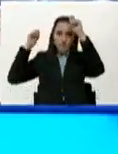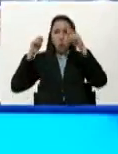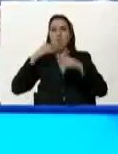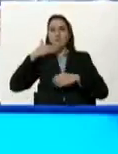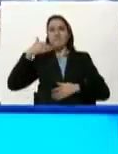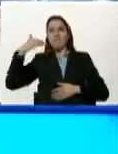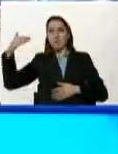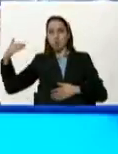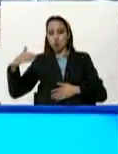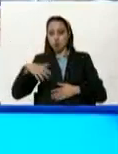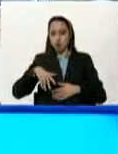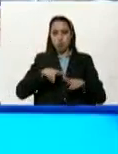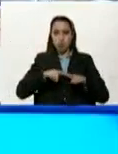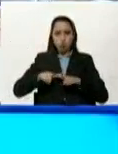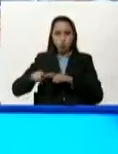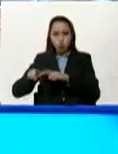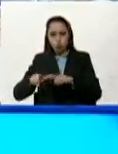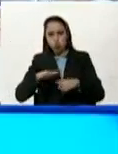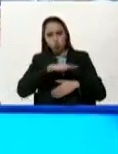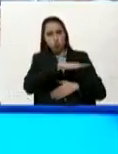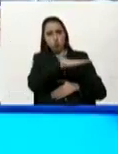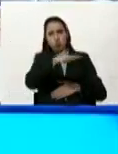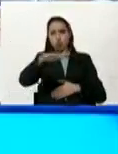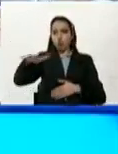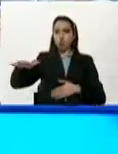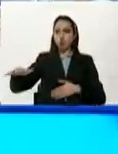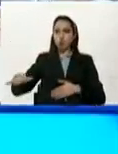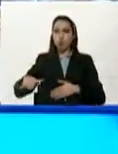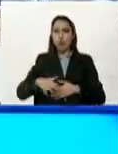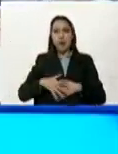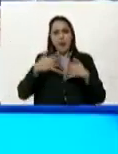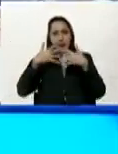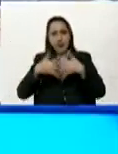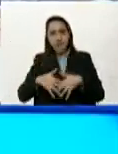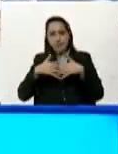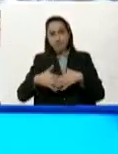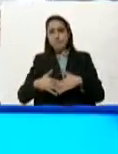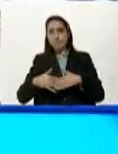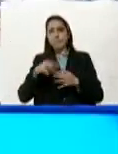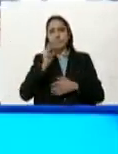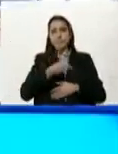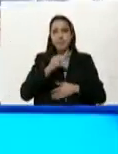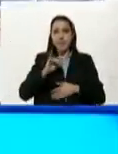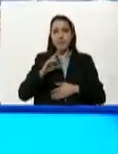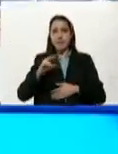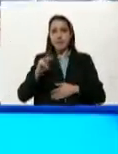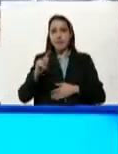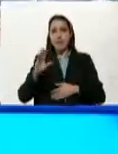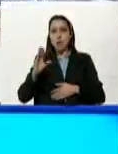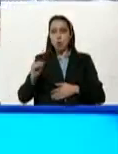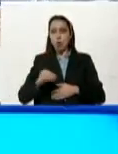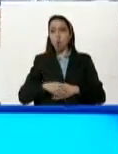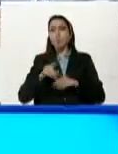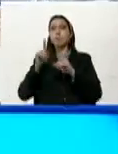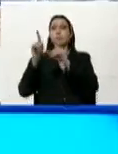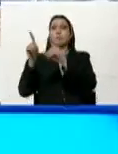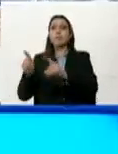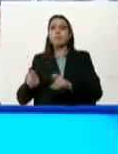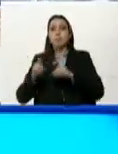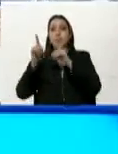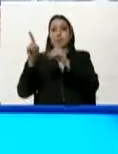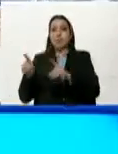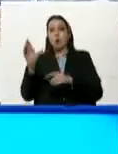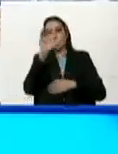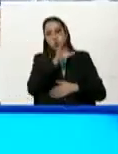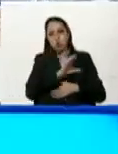en el llano venezolano en la finca piri tico allá está en la cosecha del ciclo